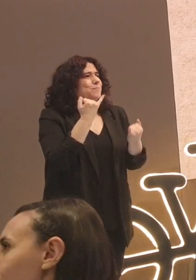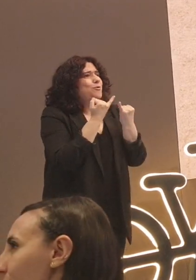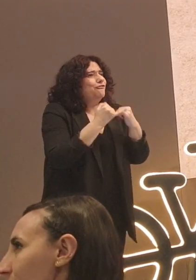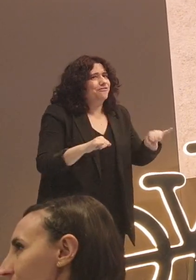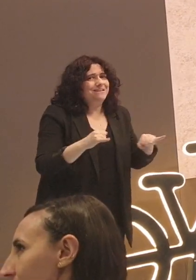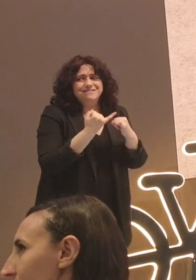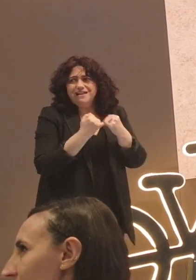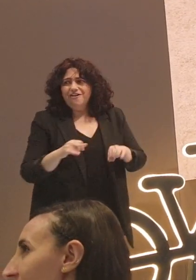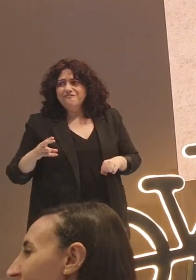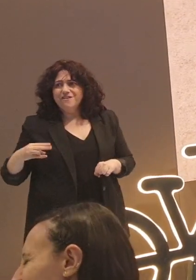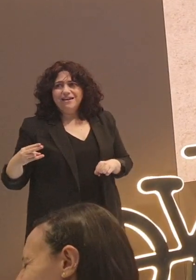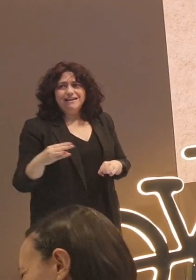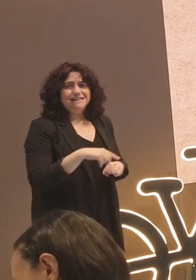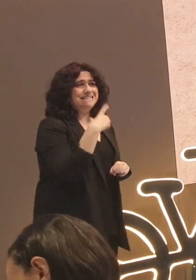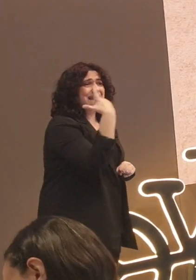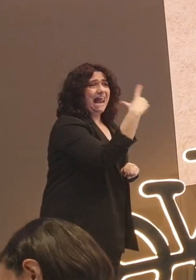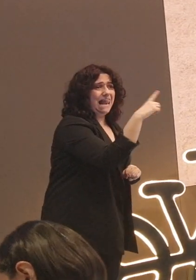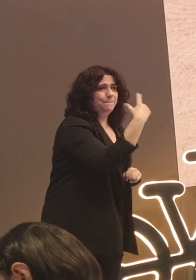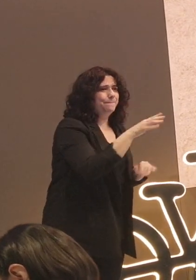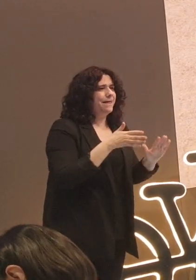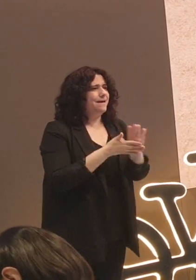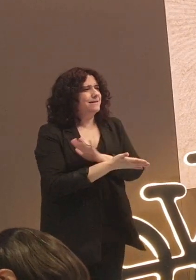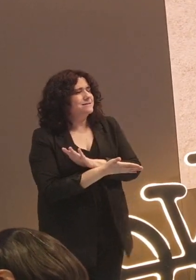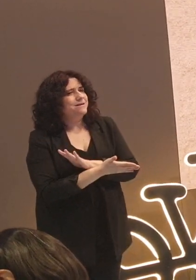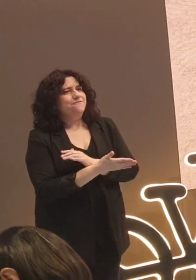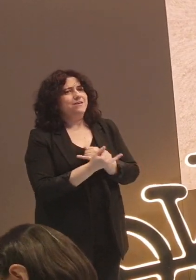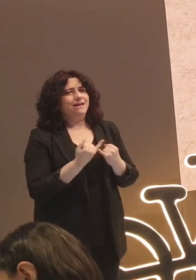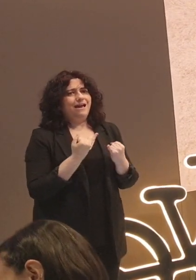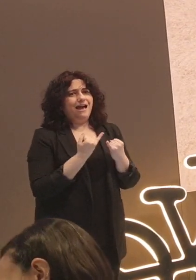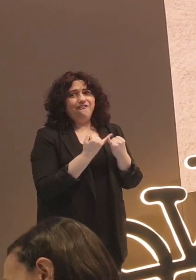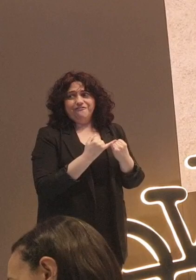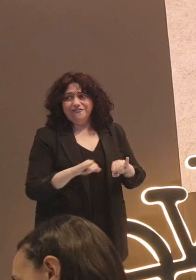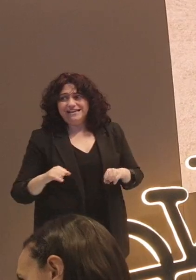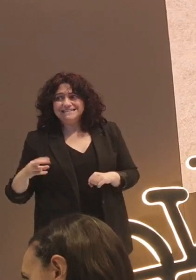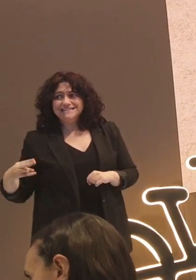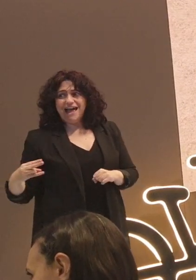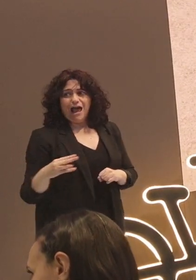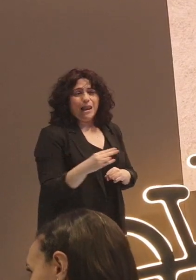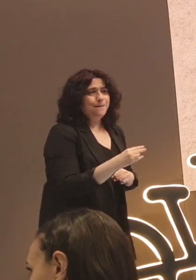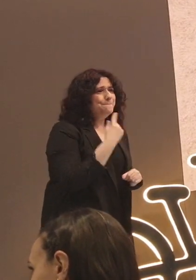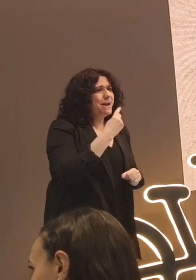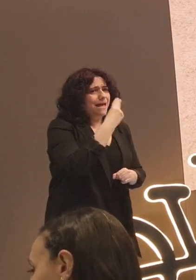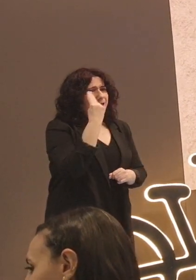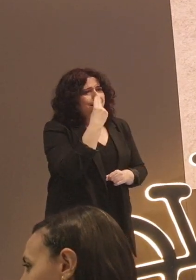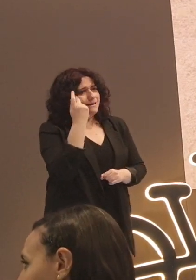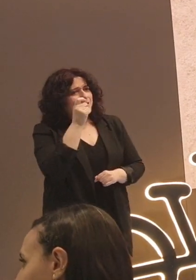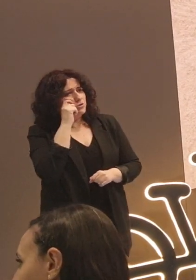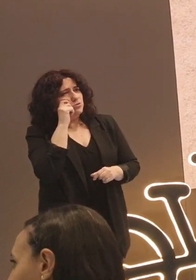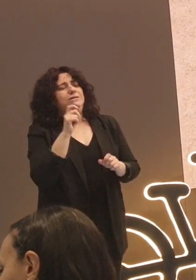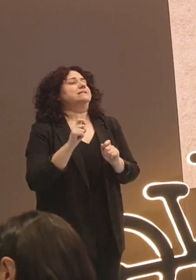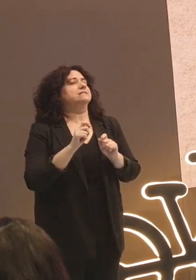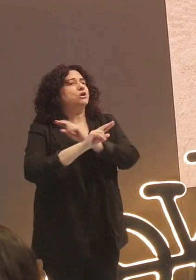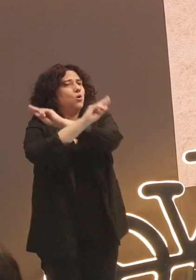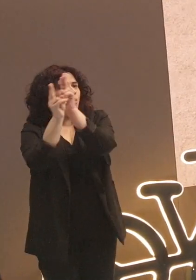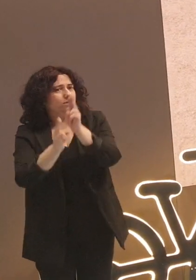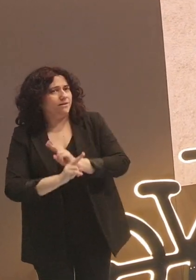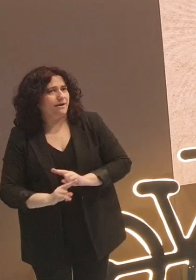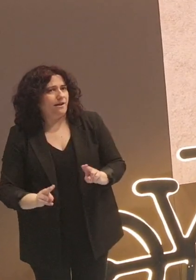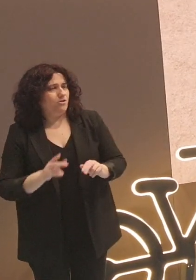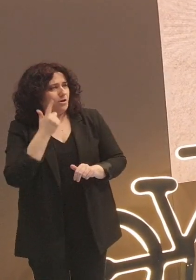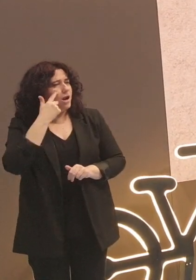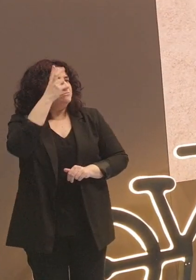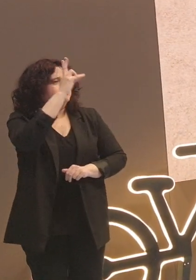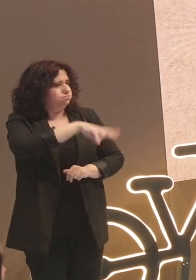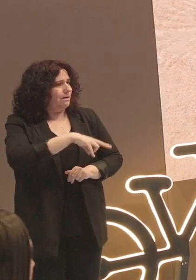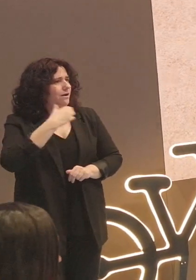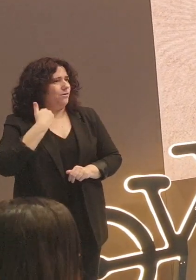ha concedido la distinción de fiesta de interés turístico internacional mediante resolución de la Secretaría de Estado de Turismo,